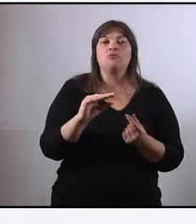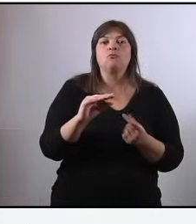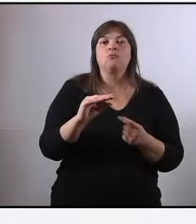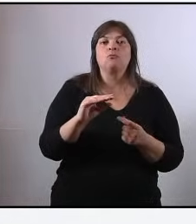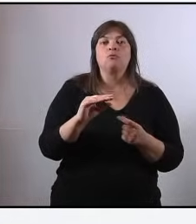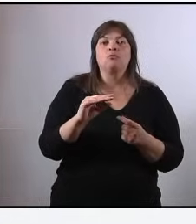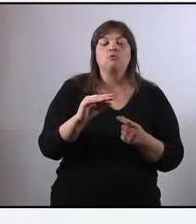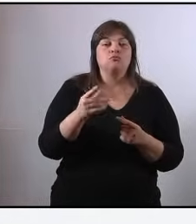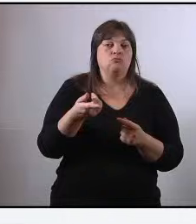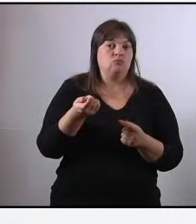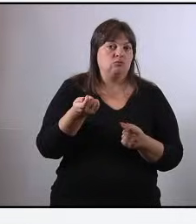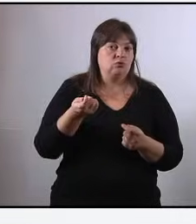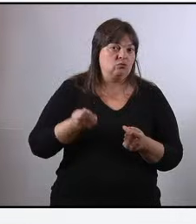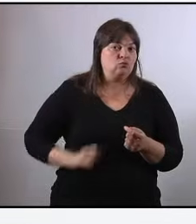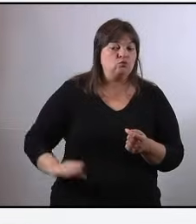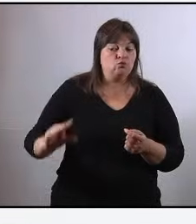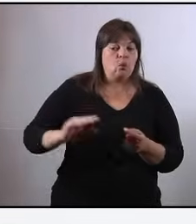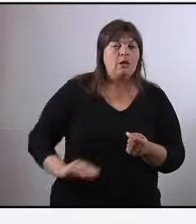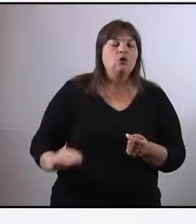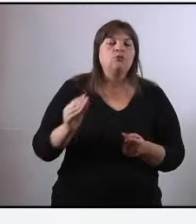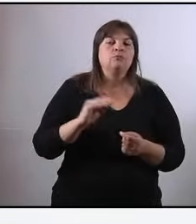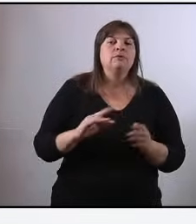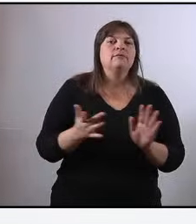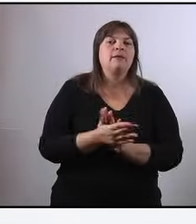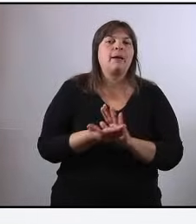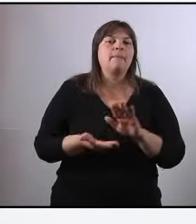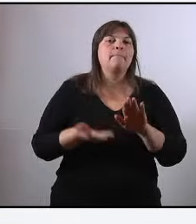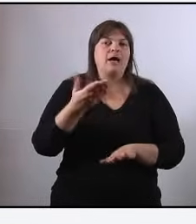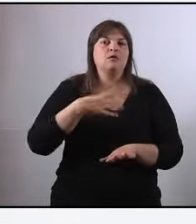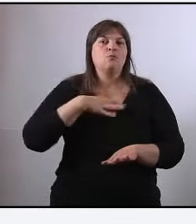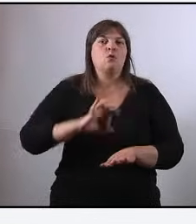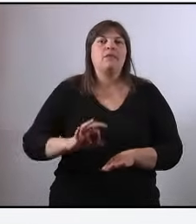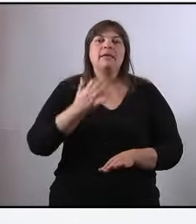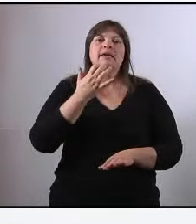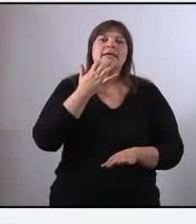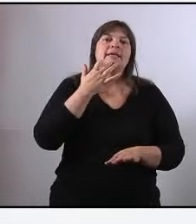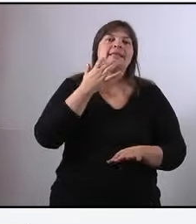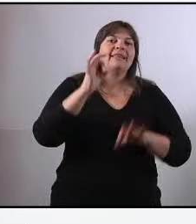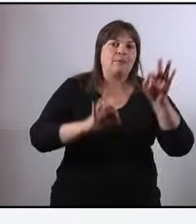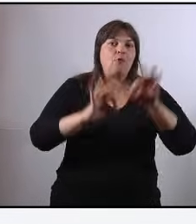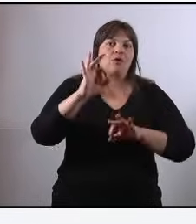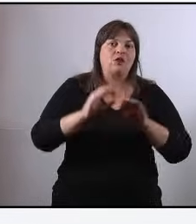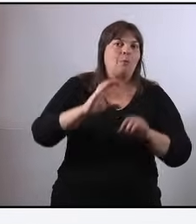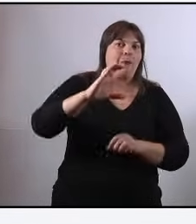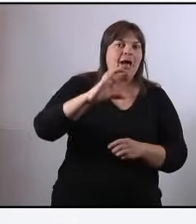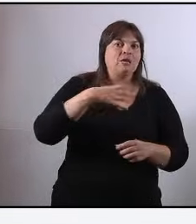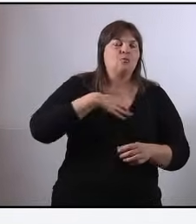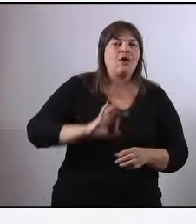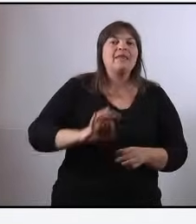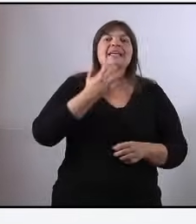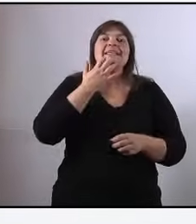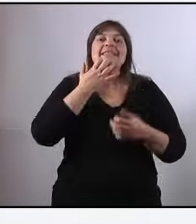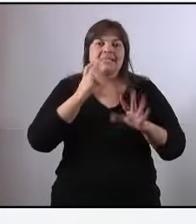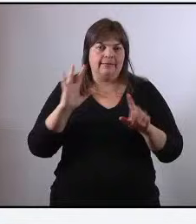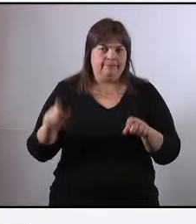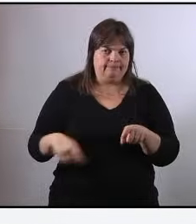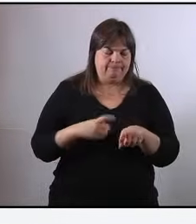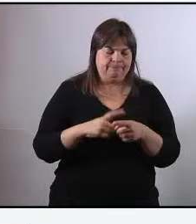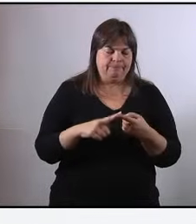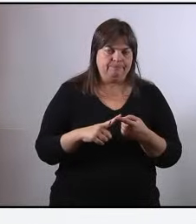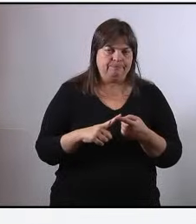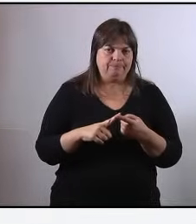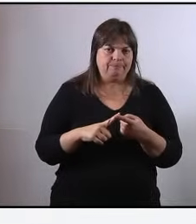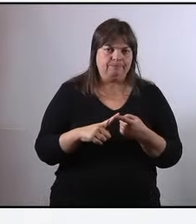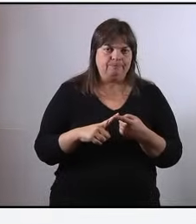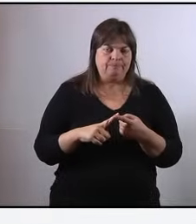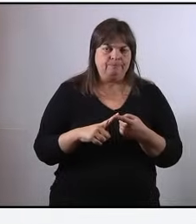salariales pueden aumentar, pueden elevarse en un 10% si se dan algunas de las siguientes condiciones.